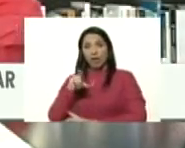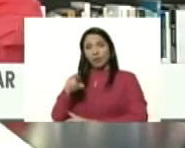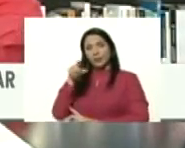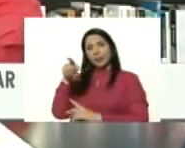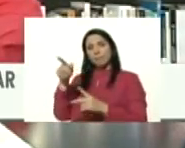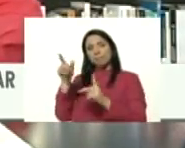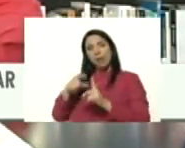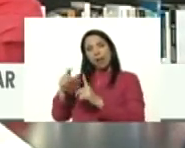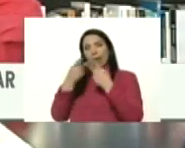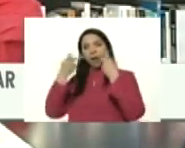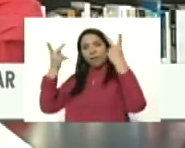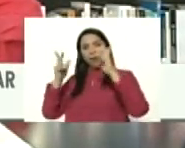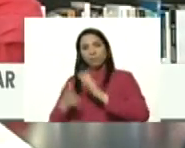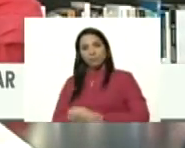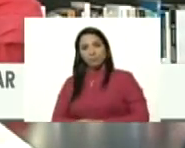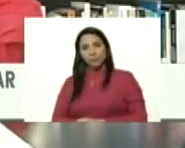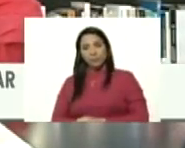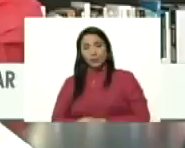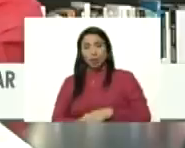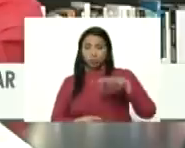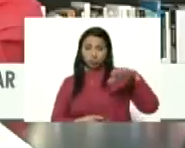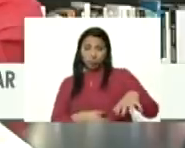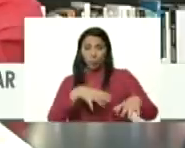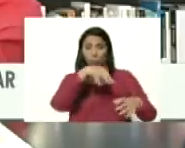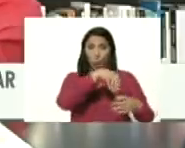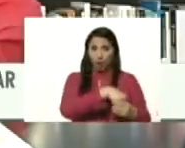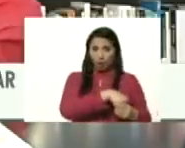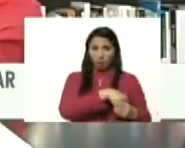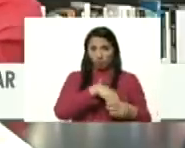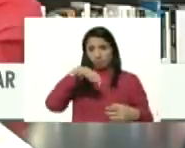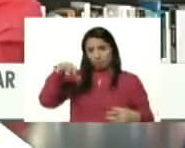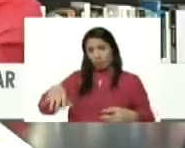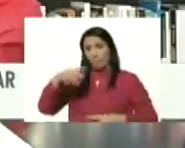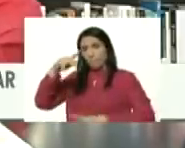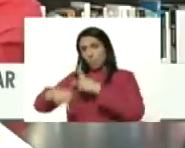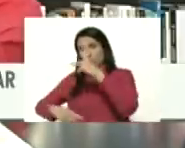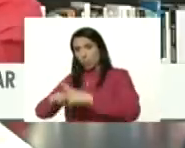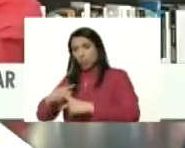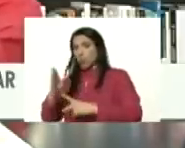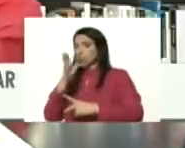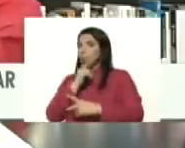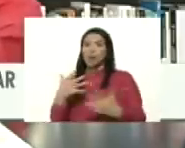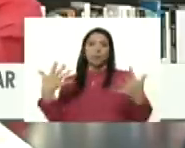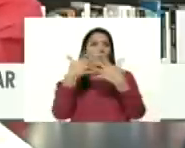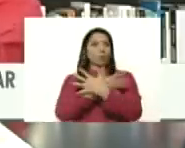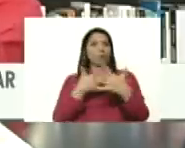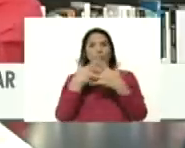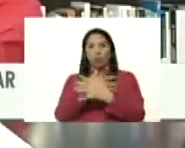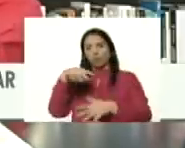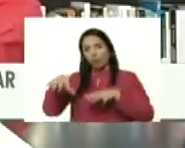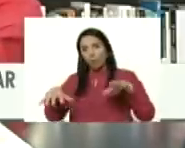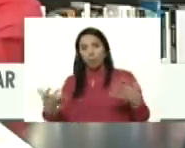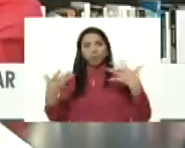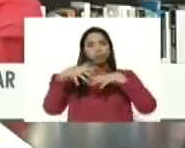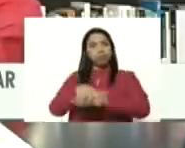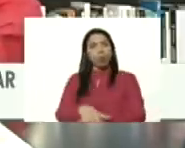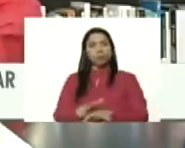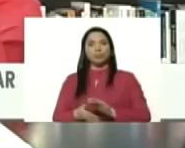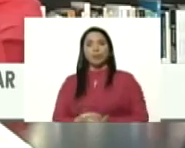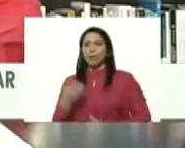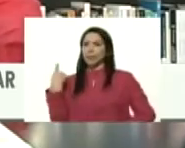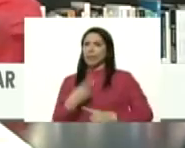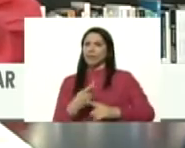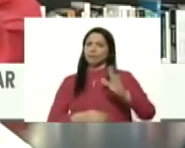consigna. Entre cuarentena y producción no hay contradicción. Lo que hay